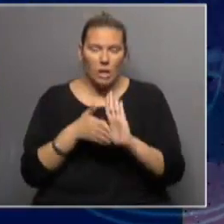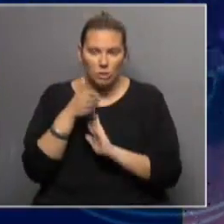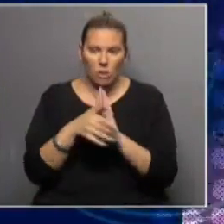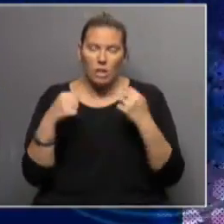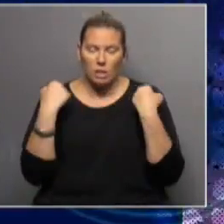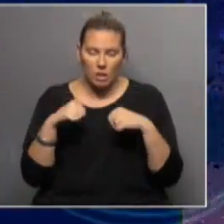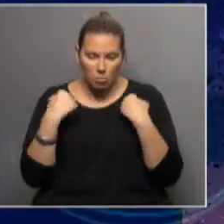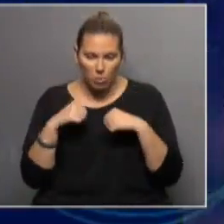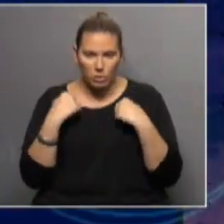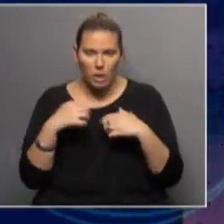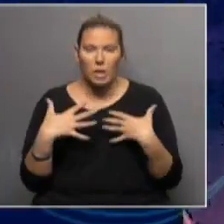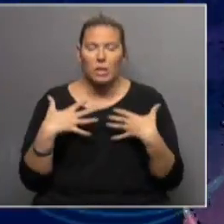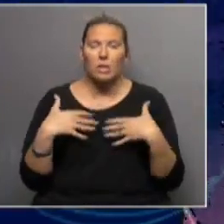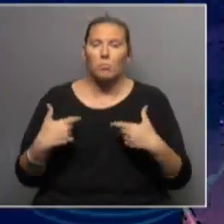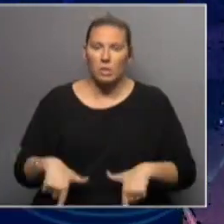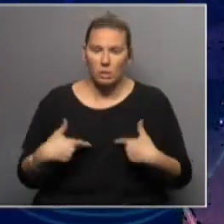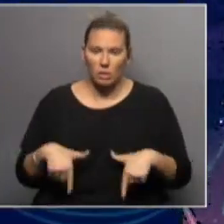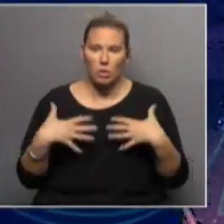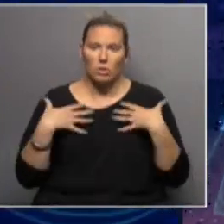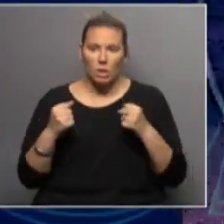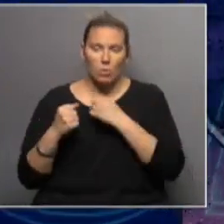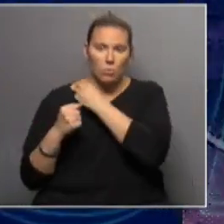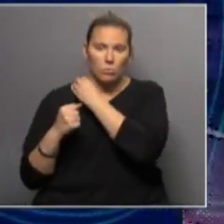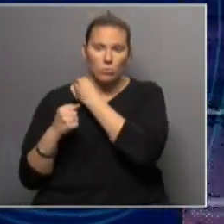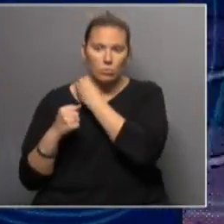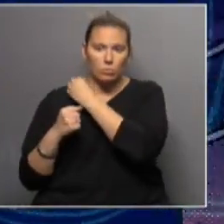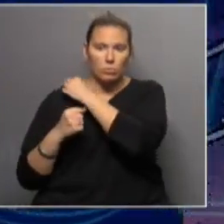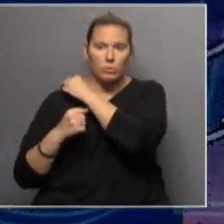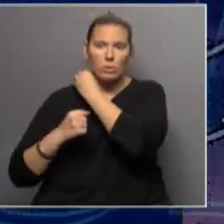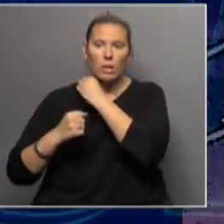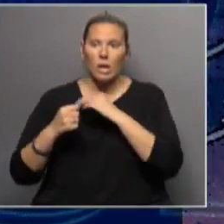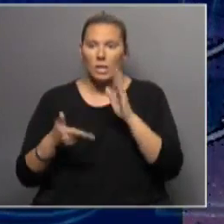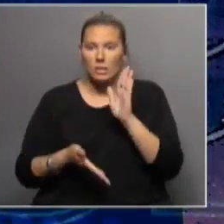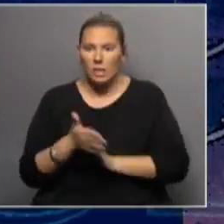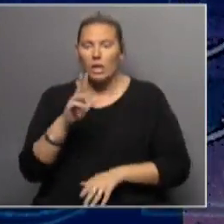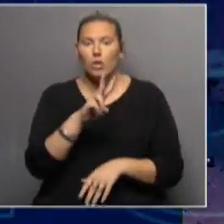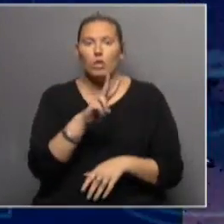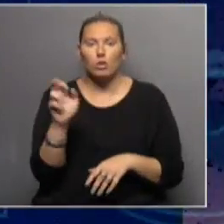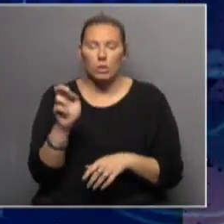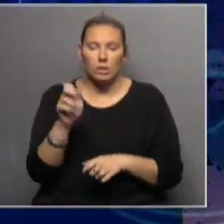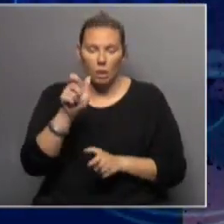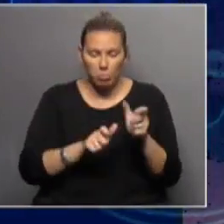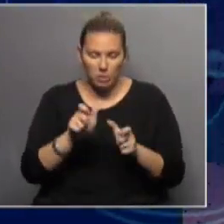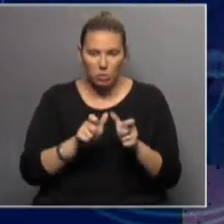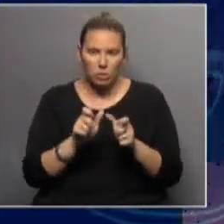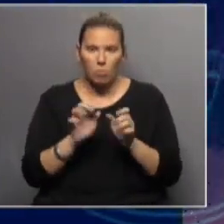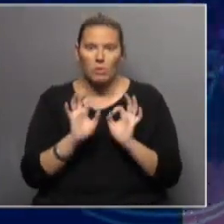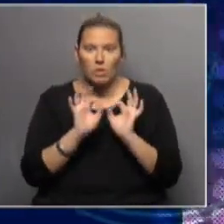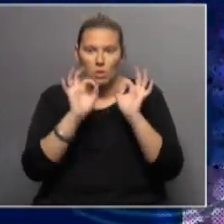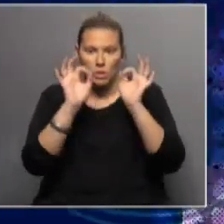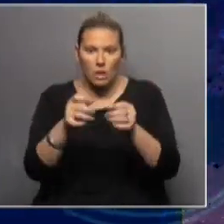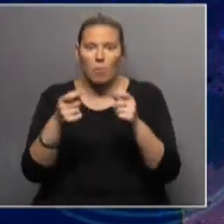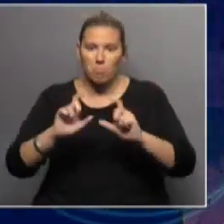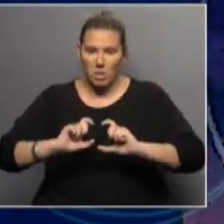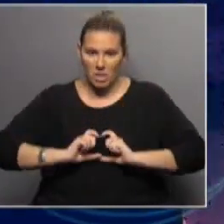¿no? Se salen callejones de salida, viste que estoy aprendiendo todo, callejones de salida, salen de a 200 personas. Bien. Después cuando llegan a la meta se le da la